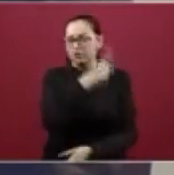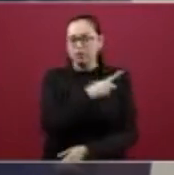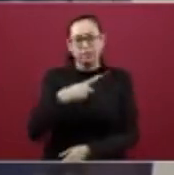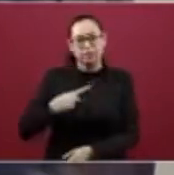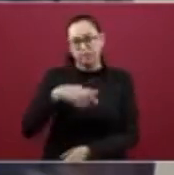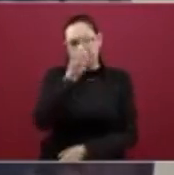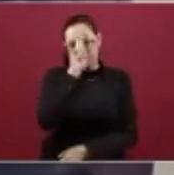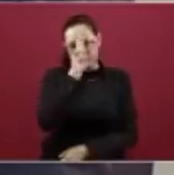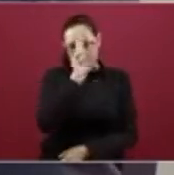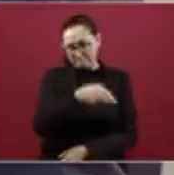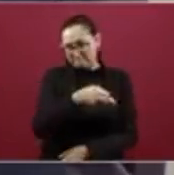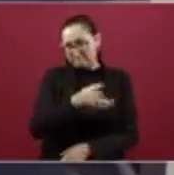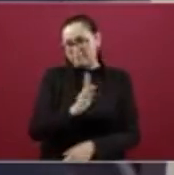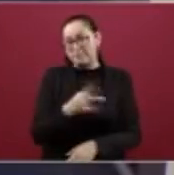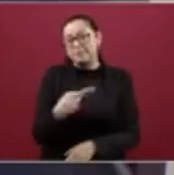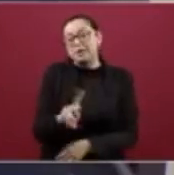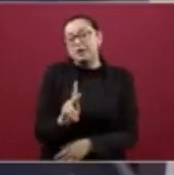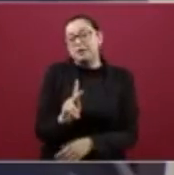Pero el que